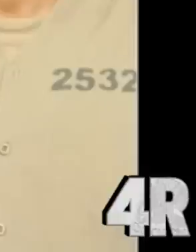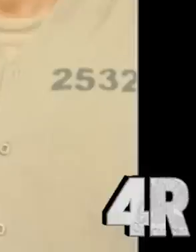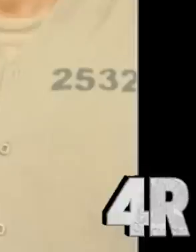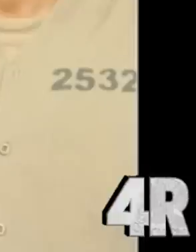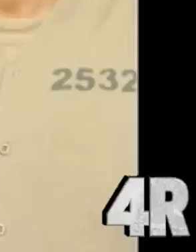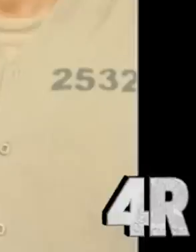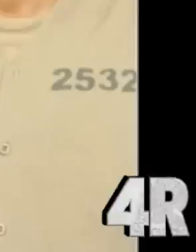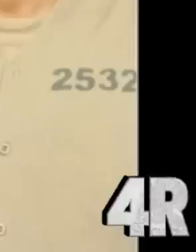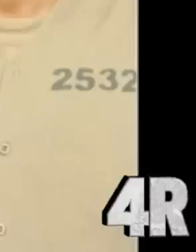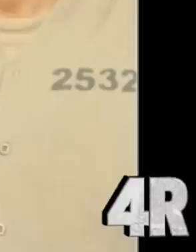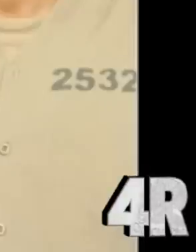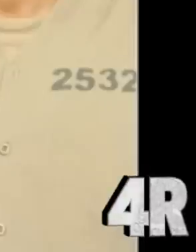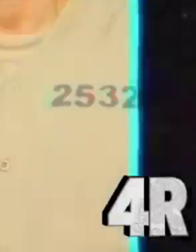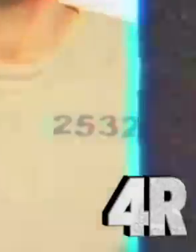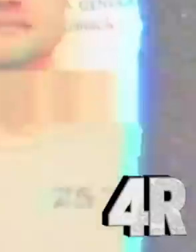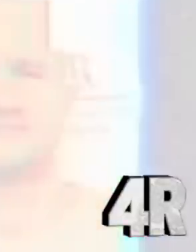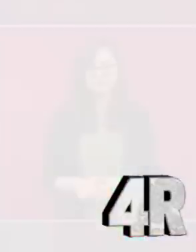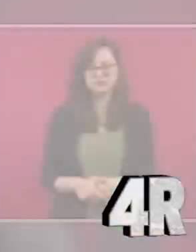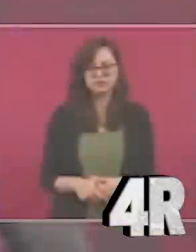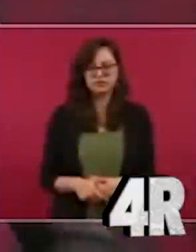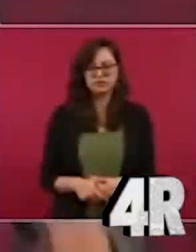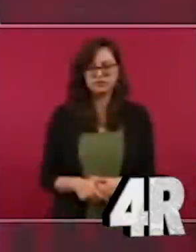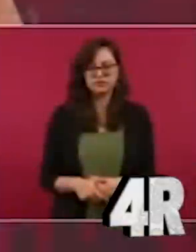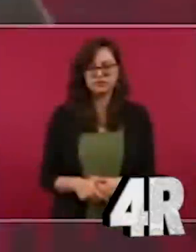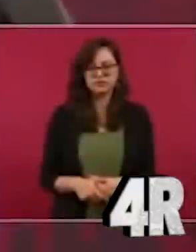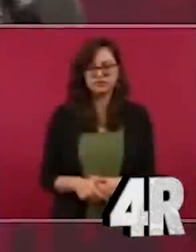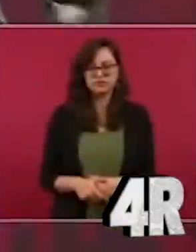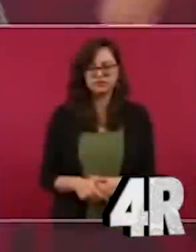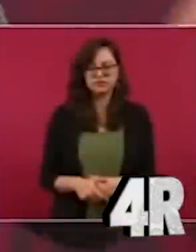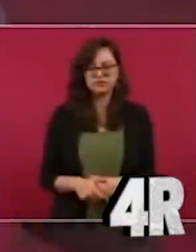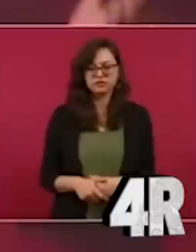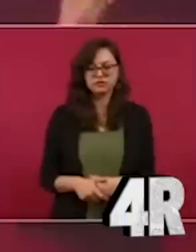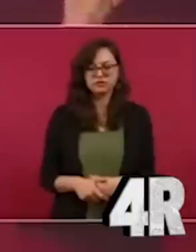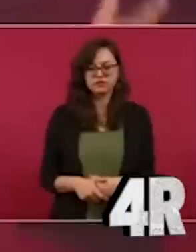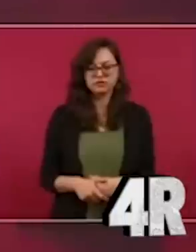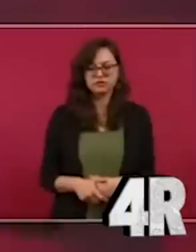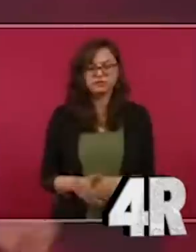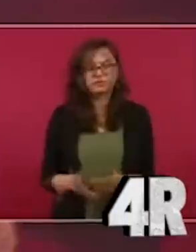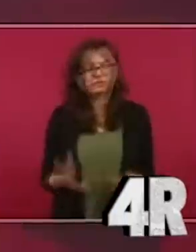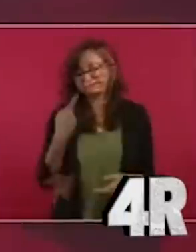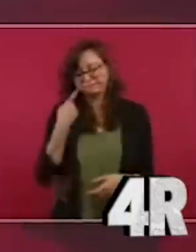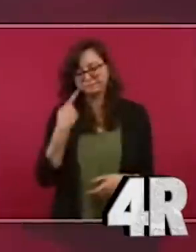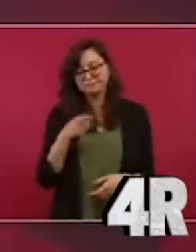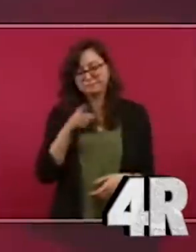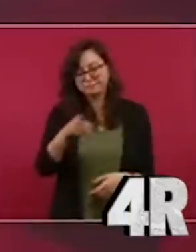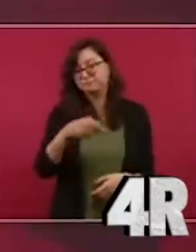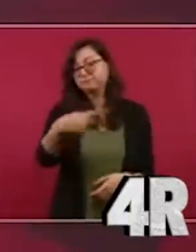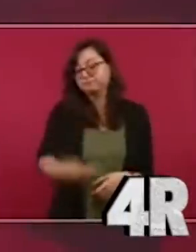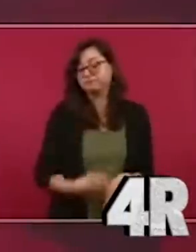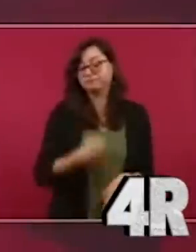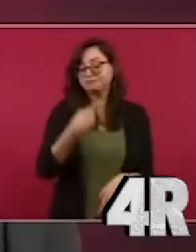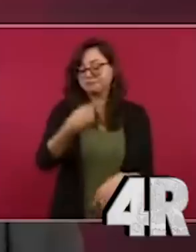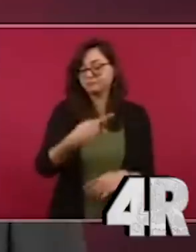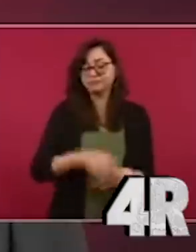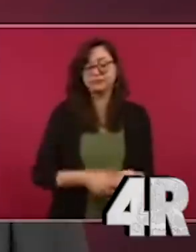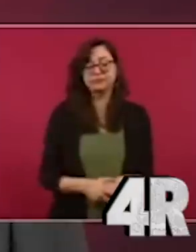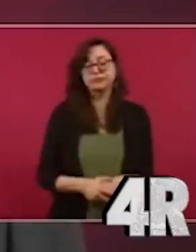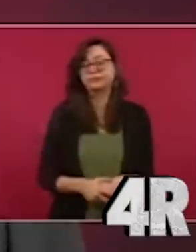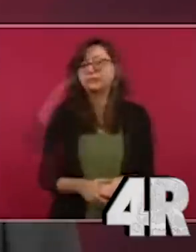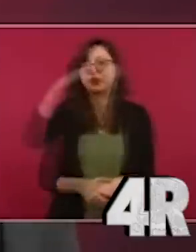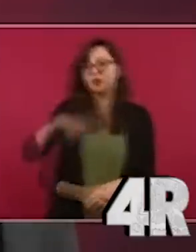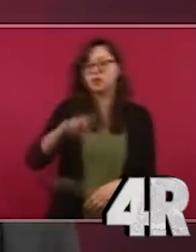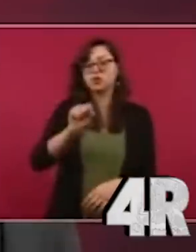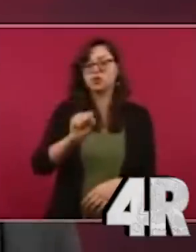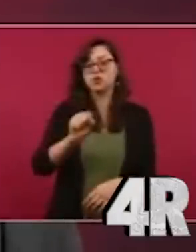al corrupto Poder Judicial. Fíjense cómo está el Poder Judicial de nuestro país,